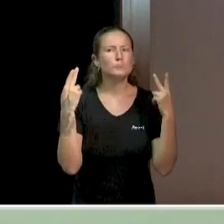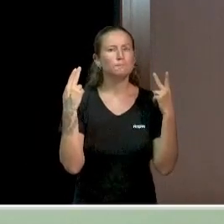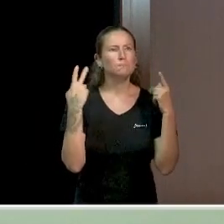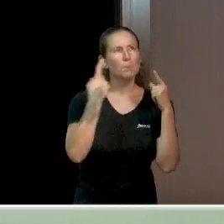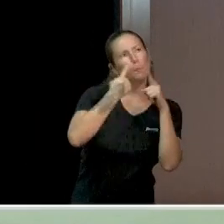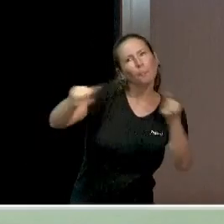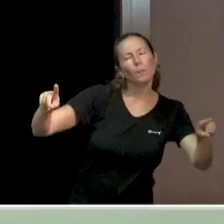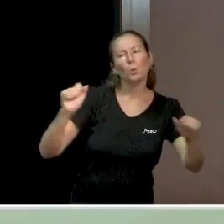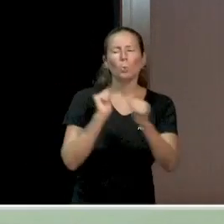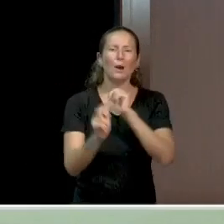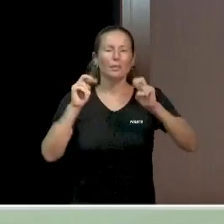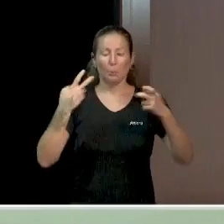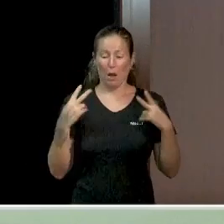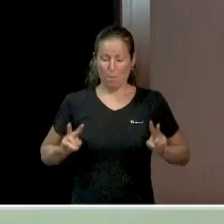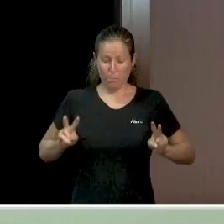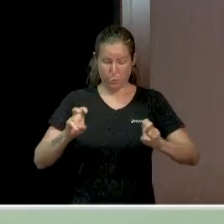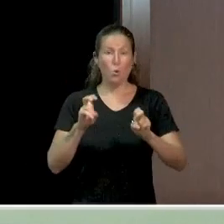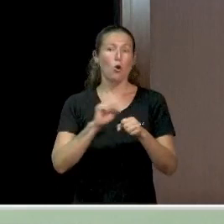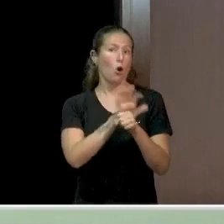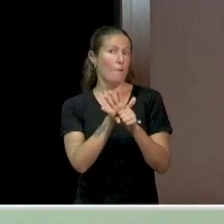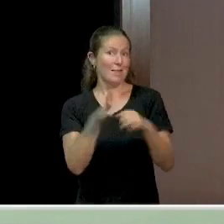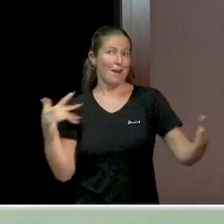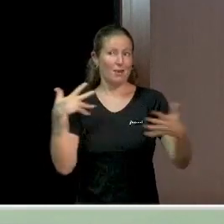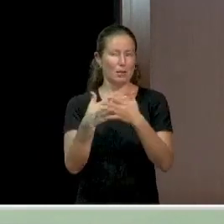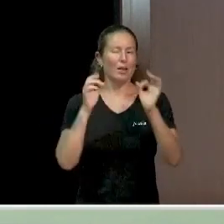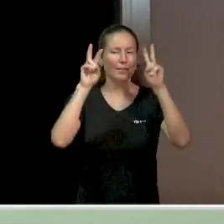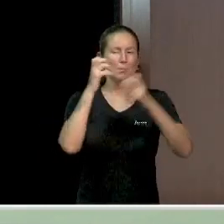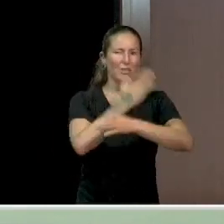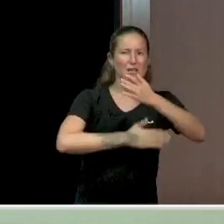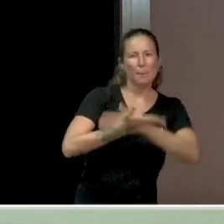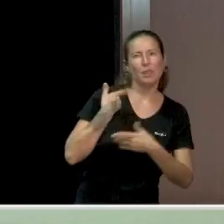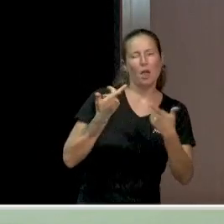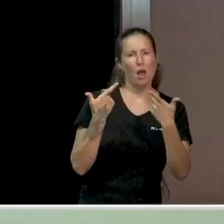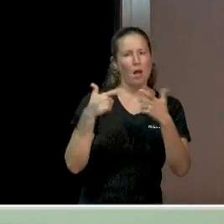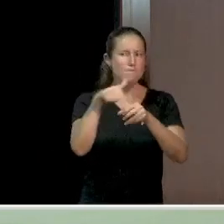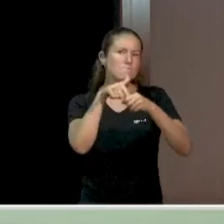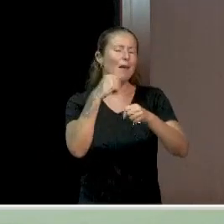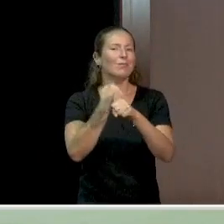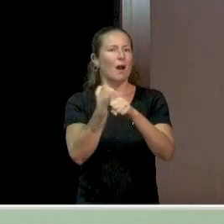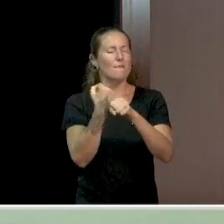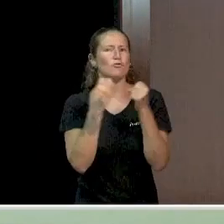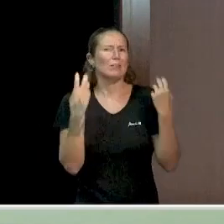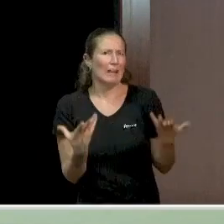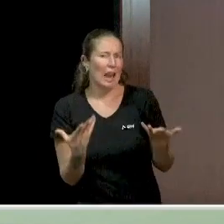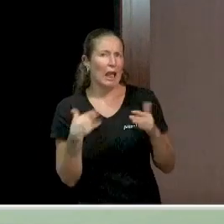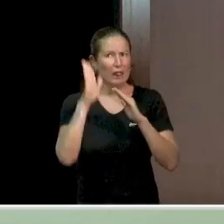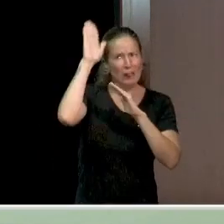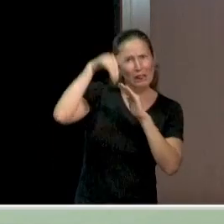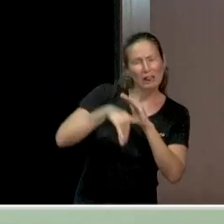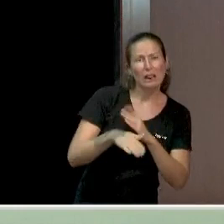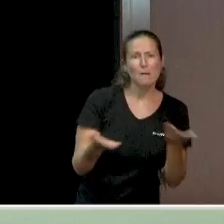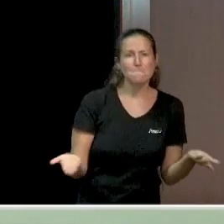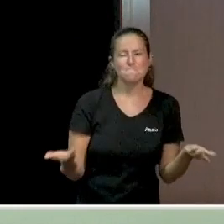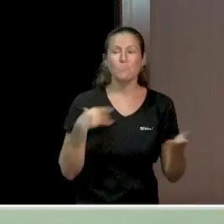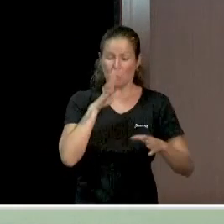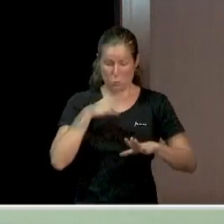desde el inicio de la situación de la COVID respecto a la discapacidad y el mercado de trabajo, dado que por lo menos hacia nosotros, hacia la mayoría